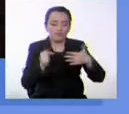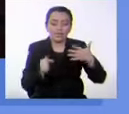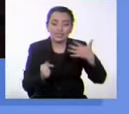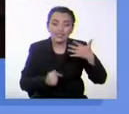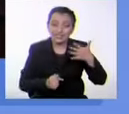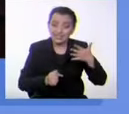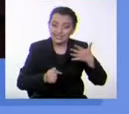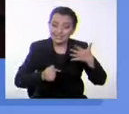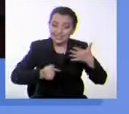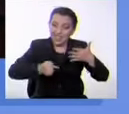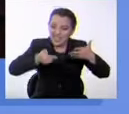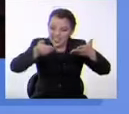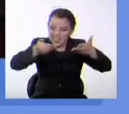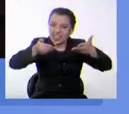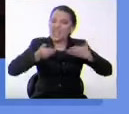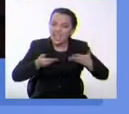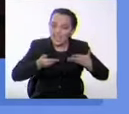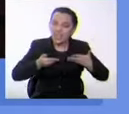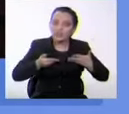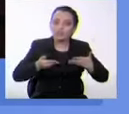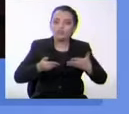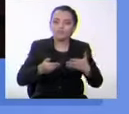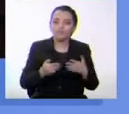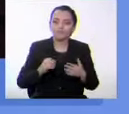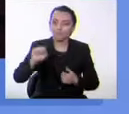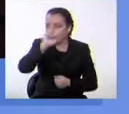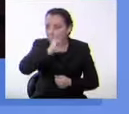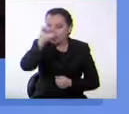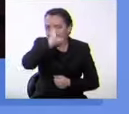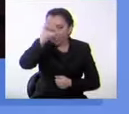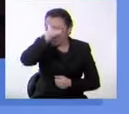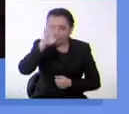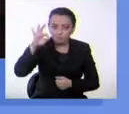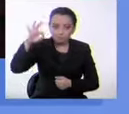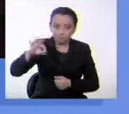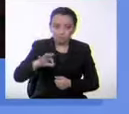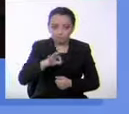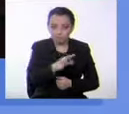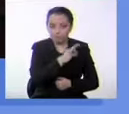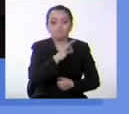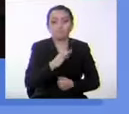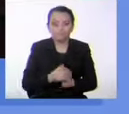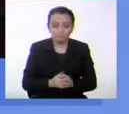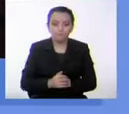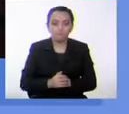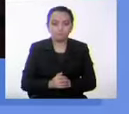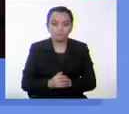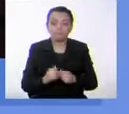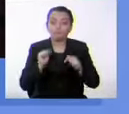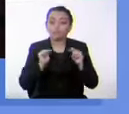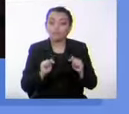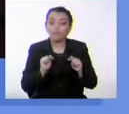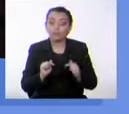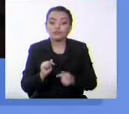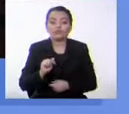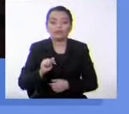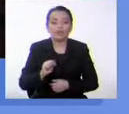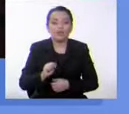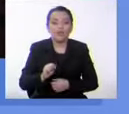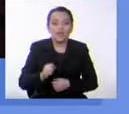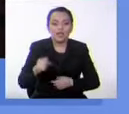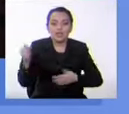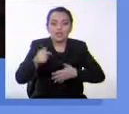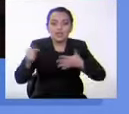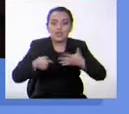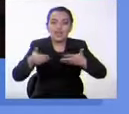el espíritu de la Revolución Francesa de 1789. En consecuencia, el Estado de Derecho supone